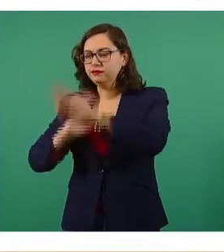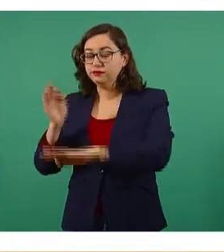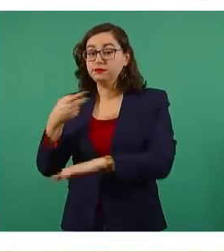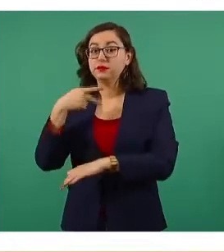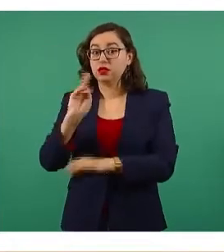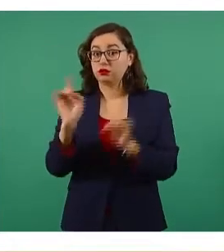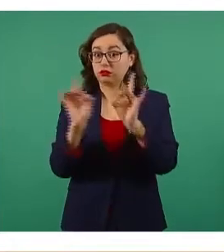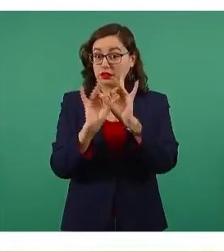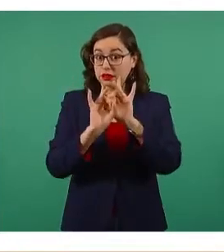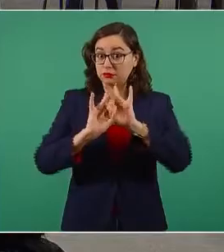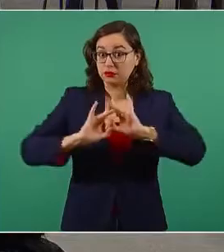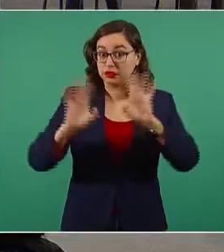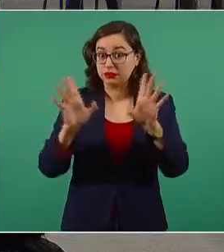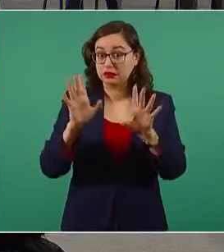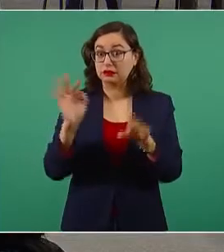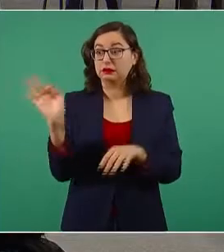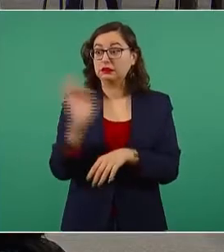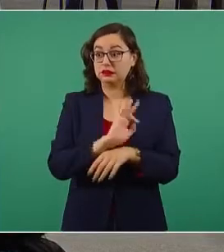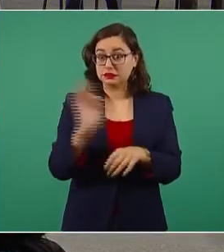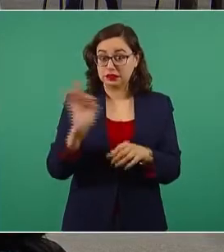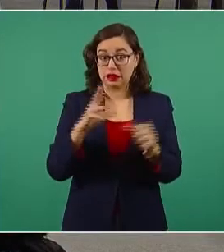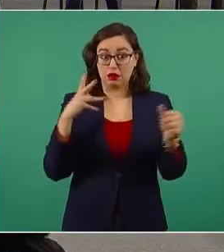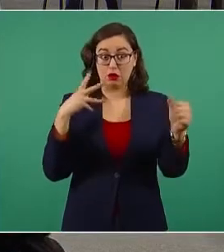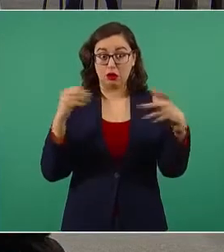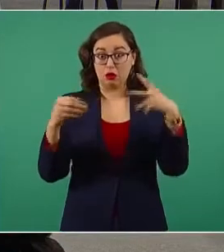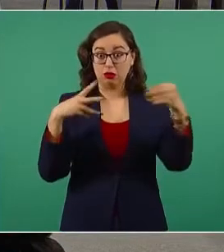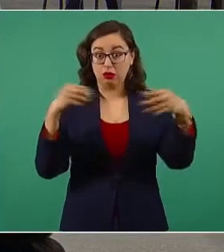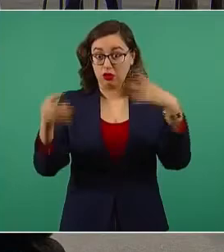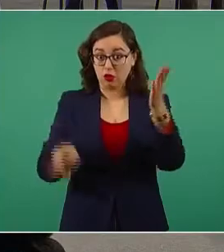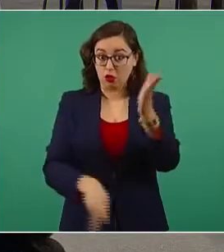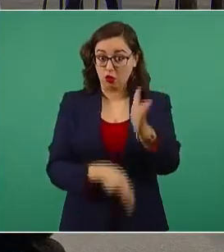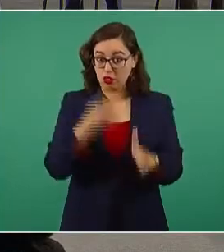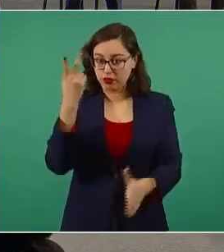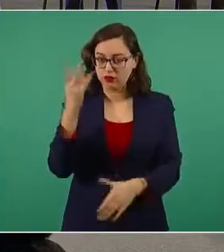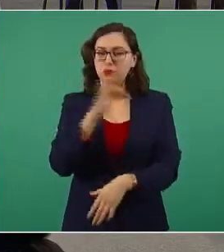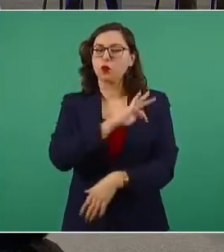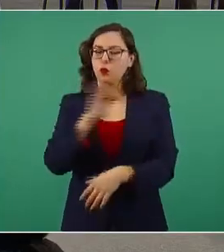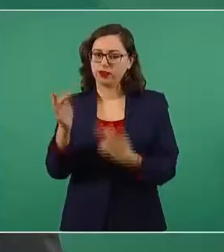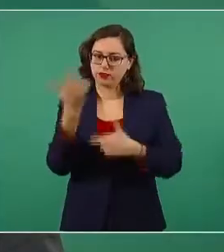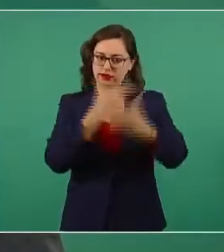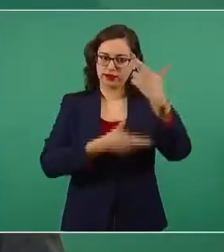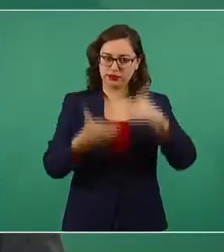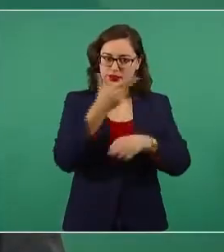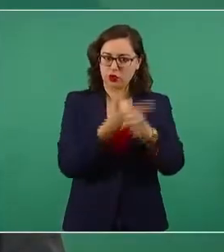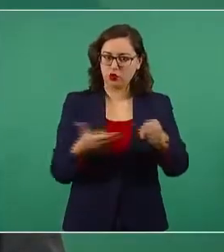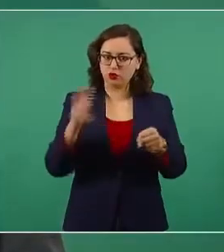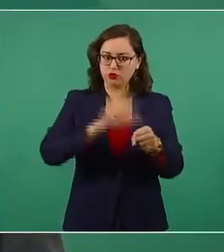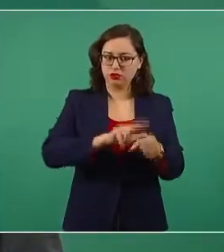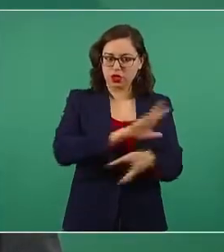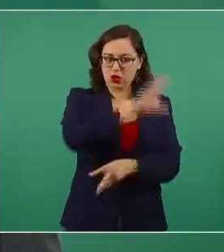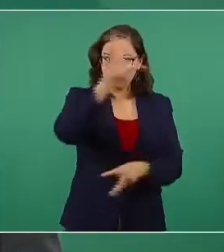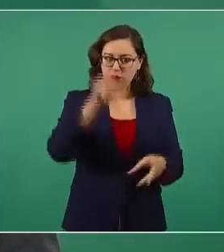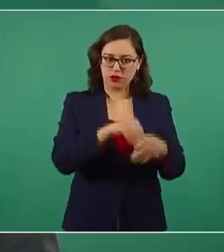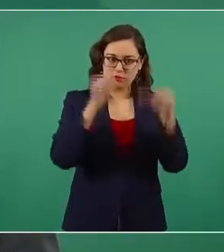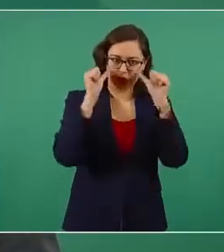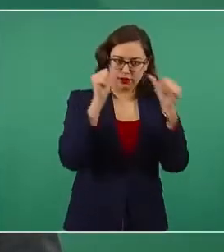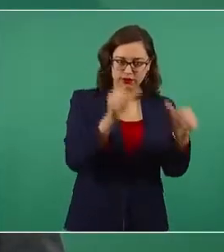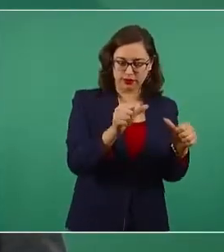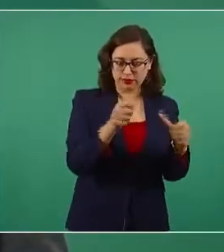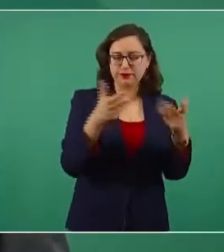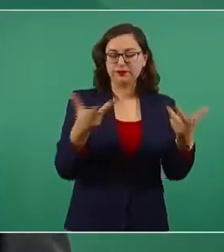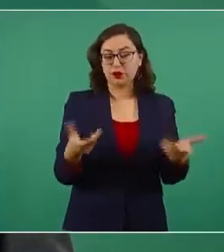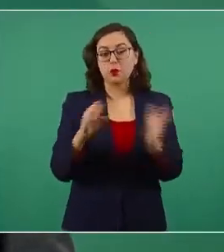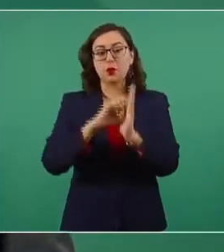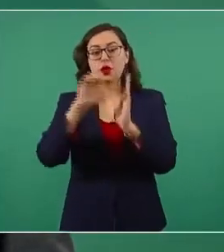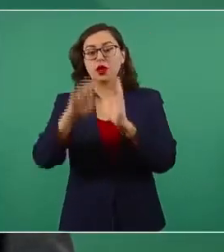hemos mencionado Quintana Roo y Colima como 2 entidades federativas en las que la tendencia ha sido creciente desde la